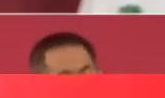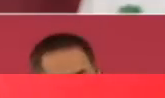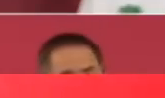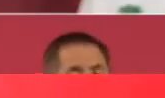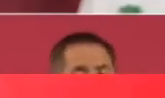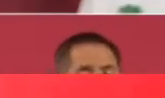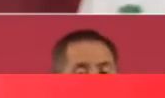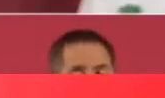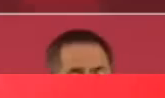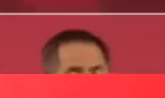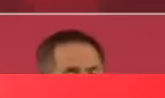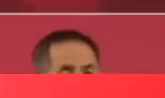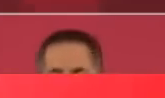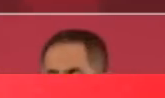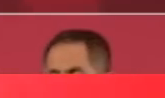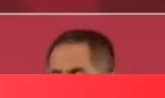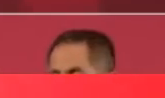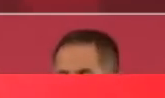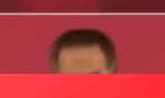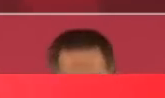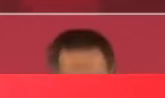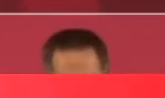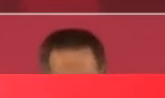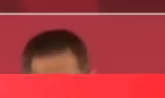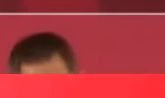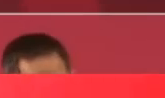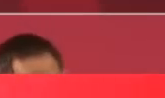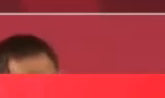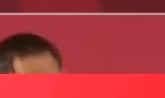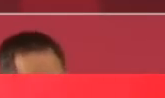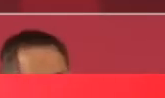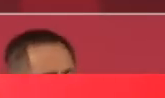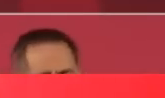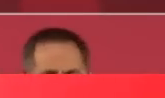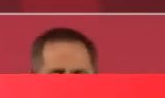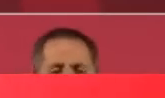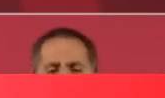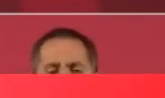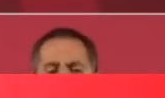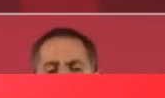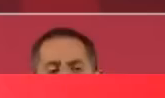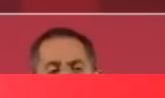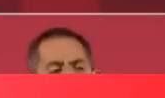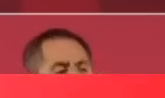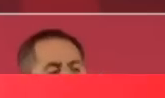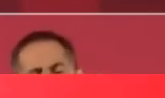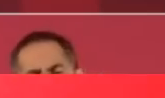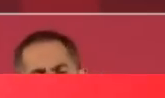en la corte para castigar a los responsables d